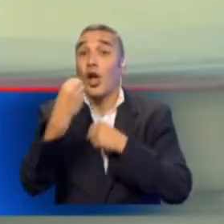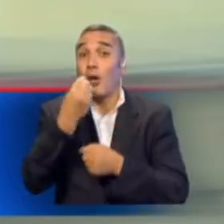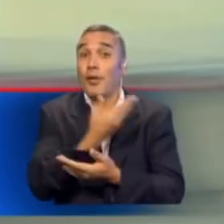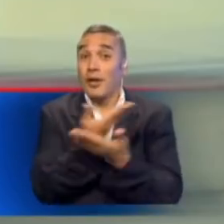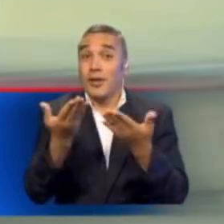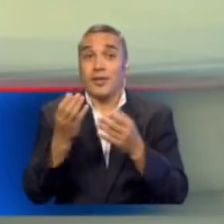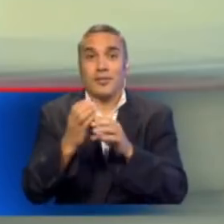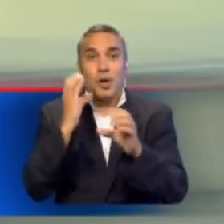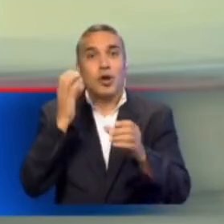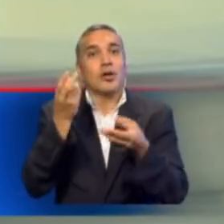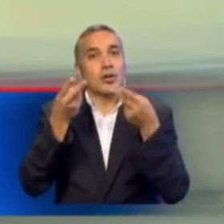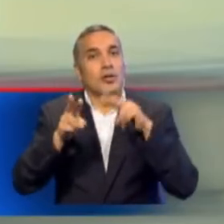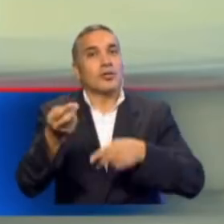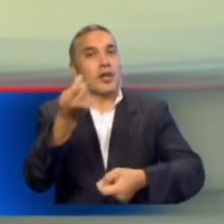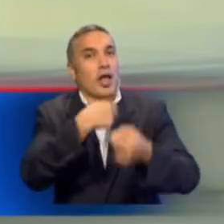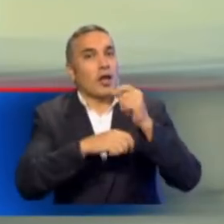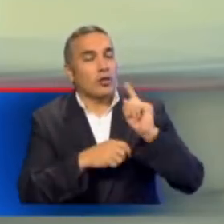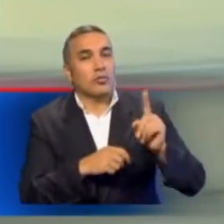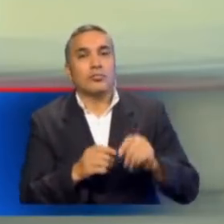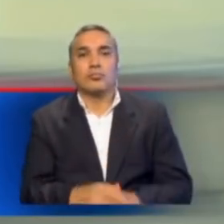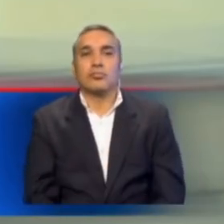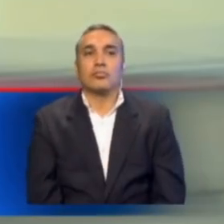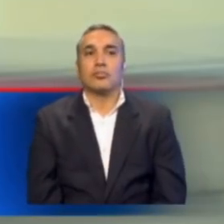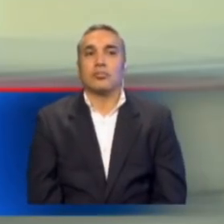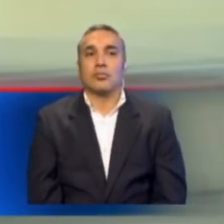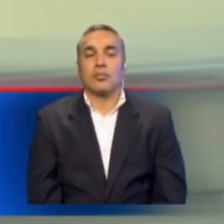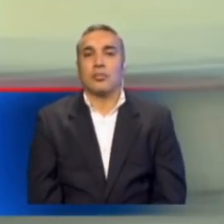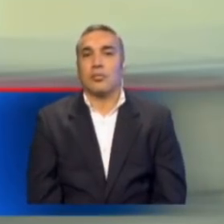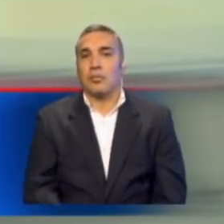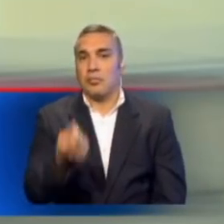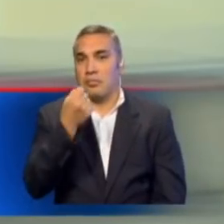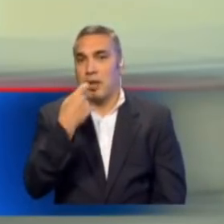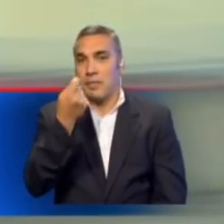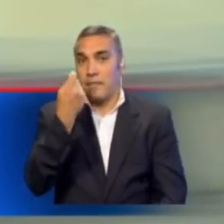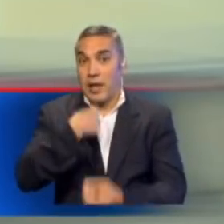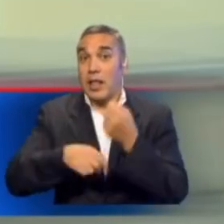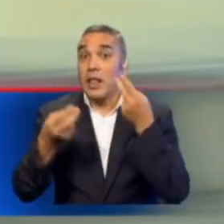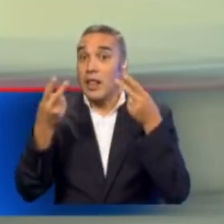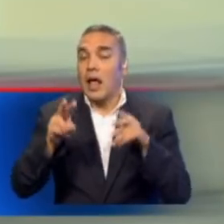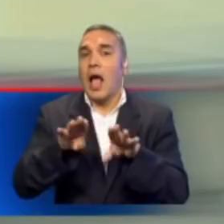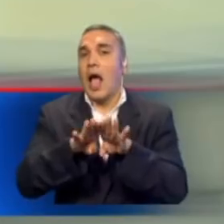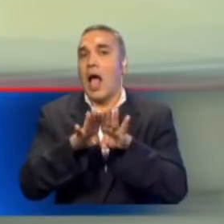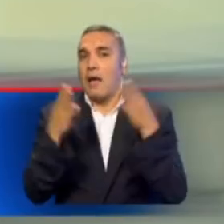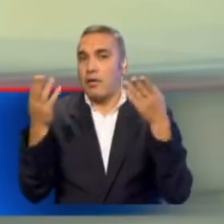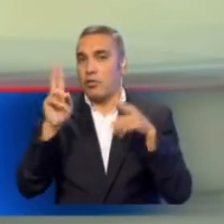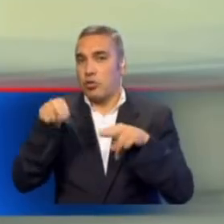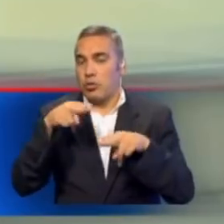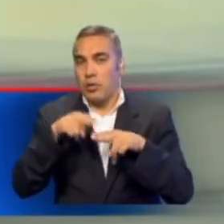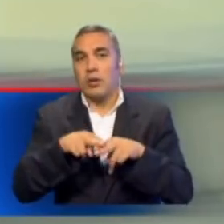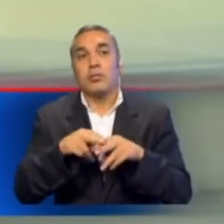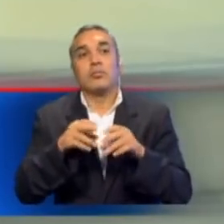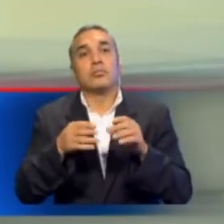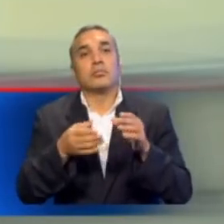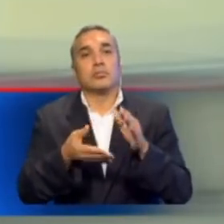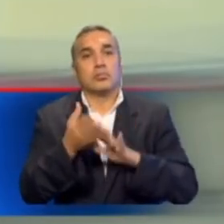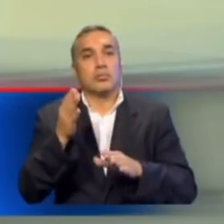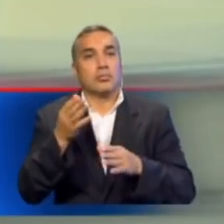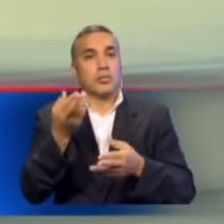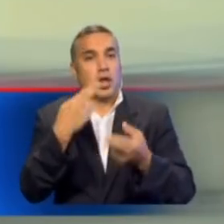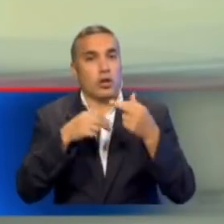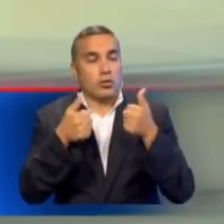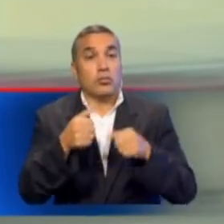incluido transporte y comercialización, provisión de medicinas, insumos médicos, sanitarios, incluido su transporte y